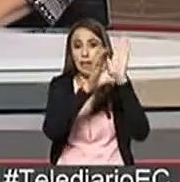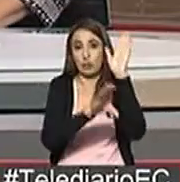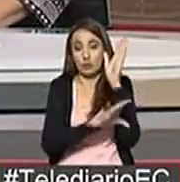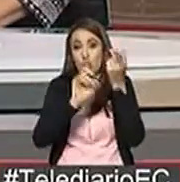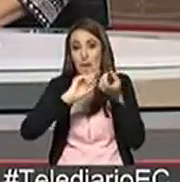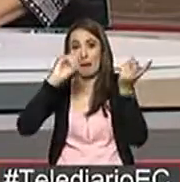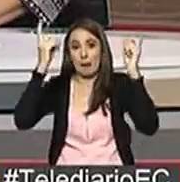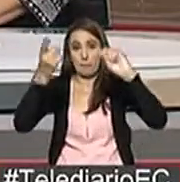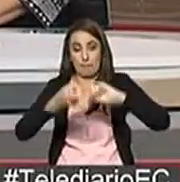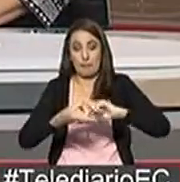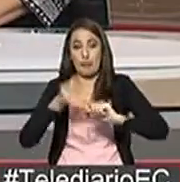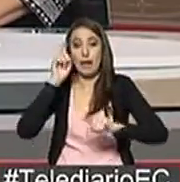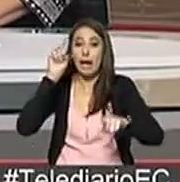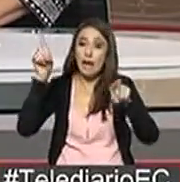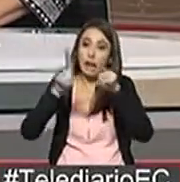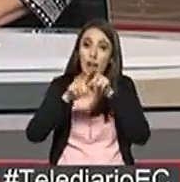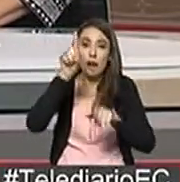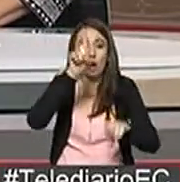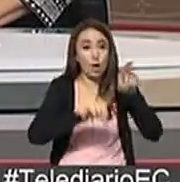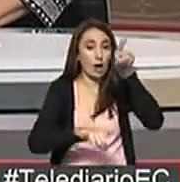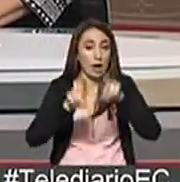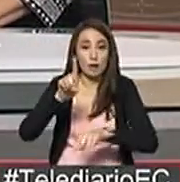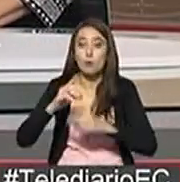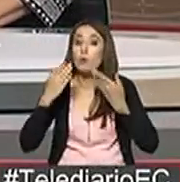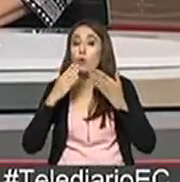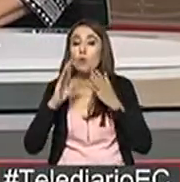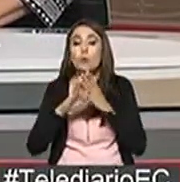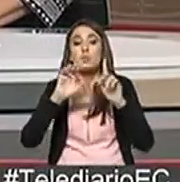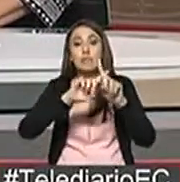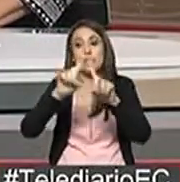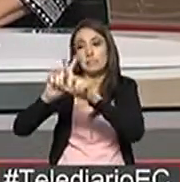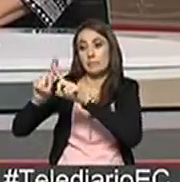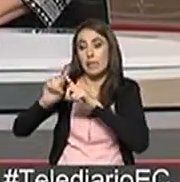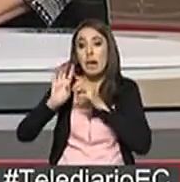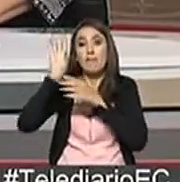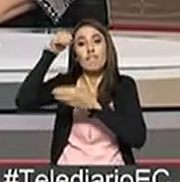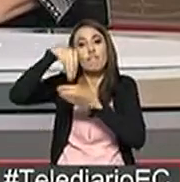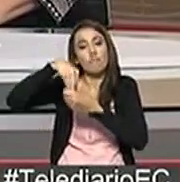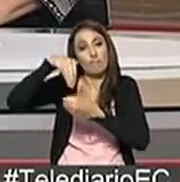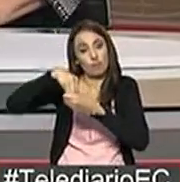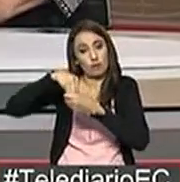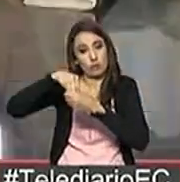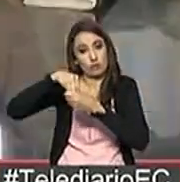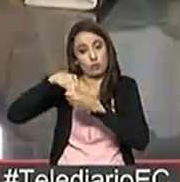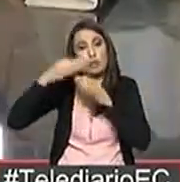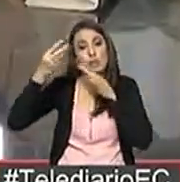¿Existirían consensos para añadir una variable para la asignación de fondos a los gobiernos provinciales?